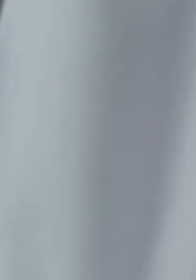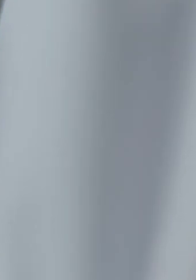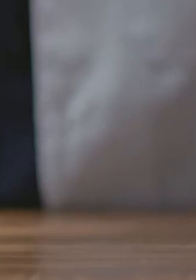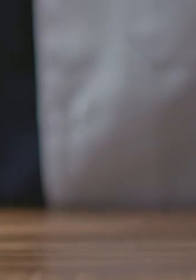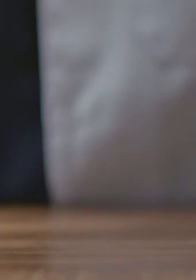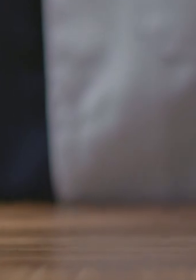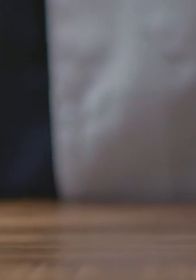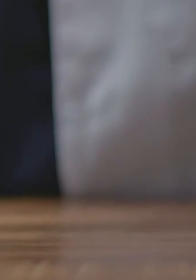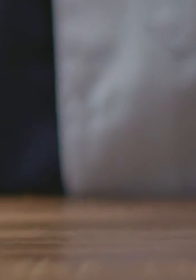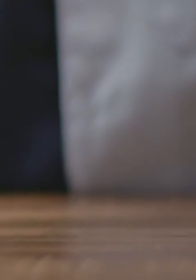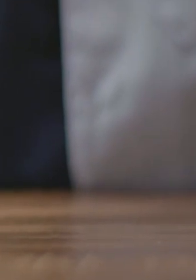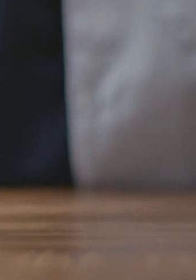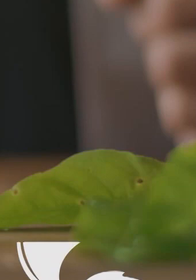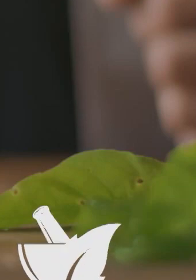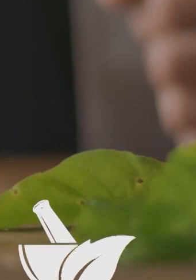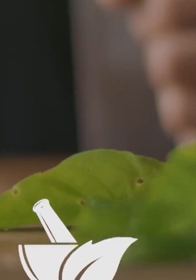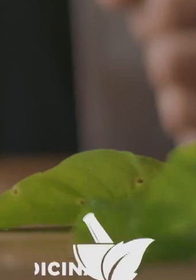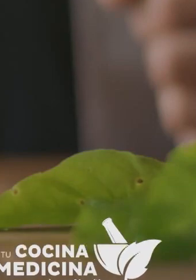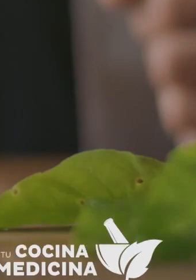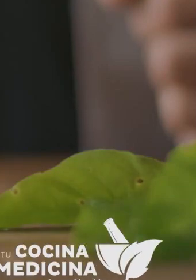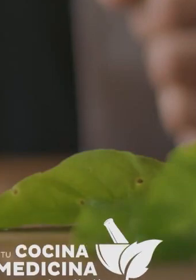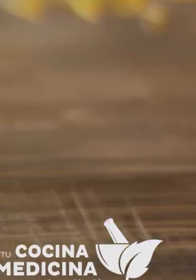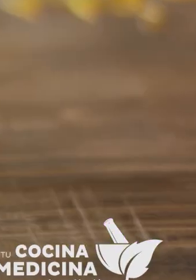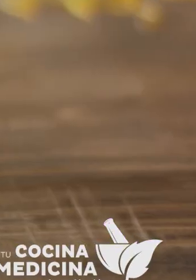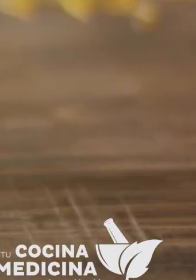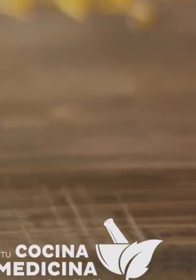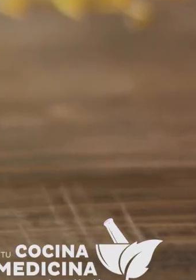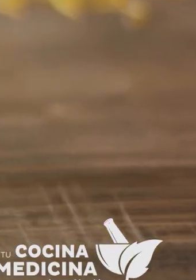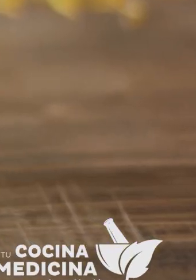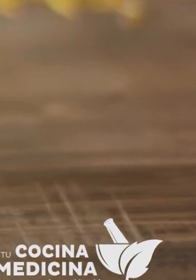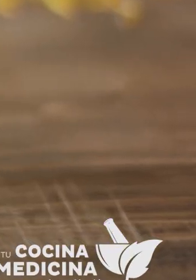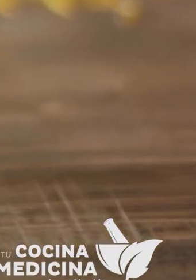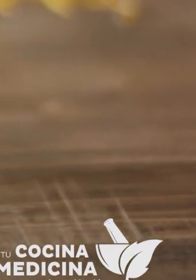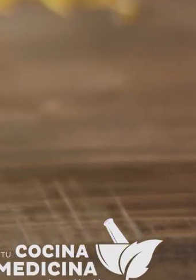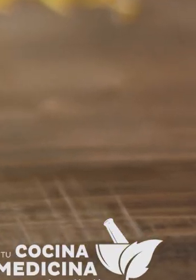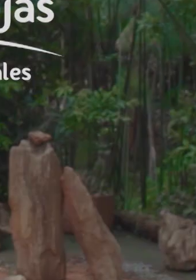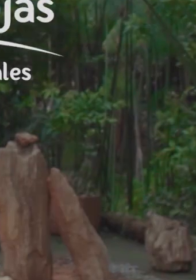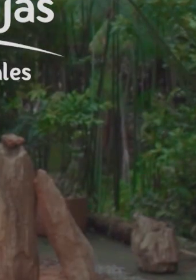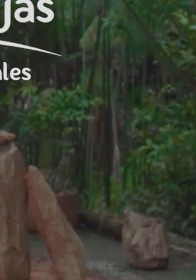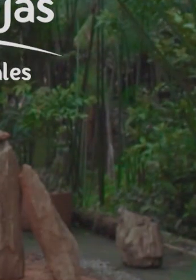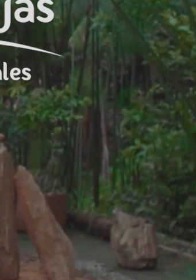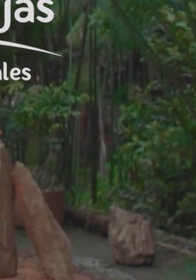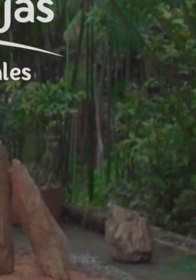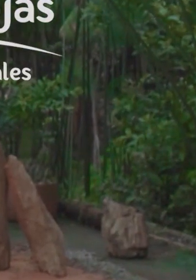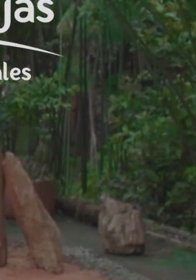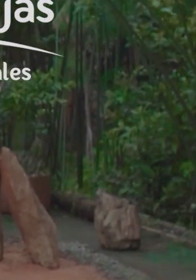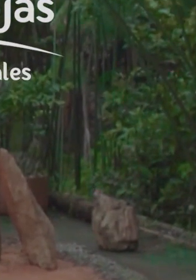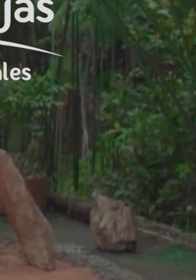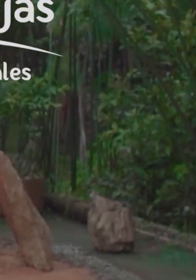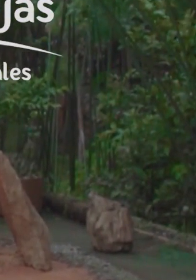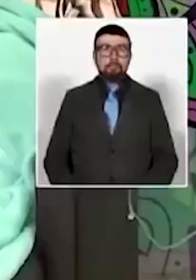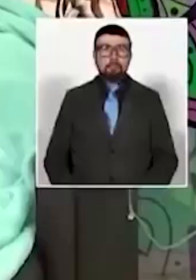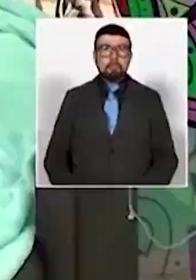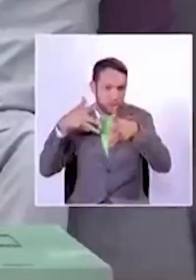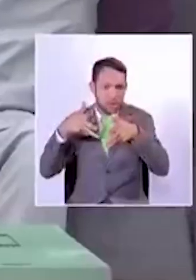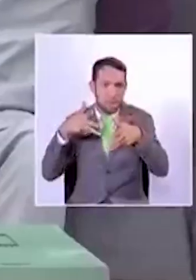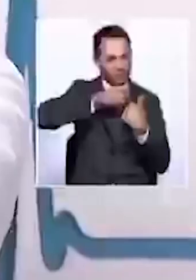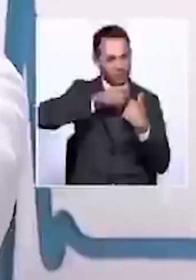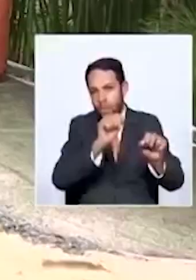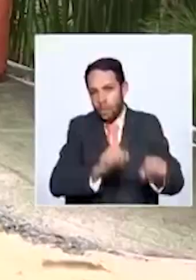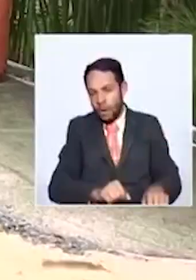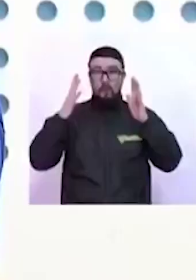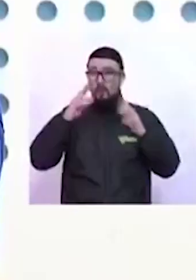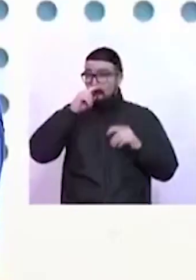Jugo inmunoestimulante que deben de consumir en ayunas y antes de acostarse. La alternativa más saludable.